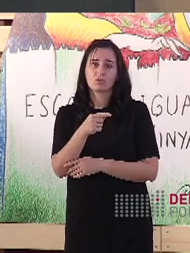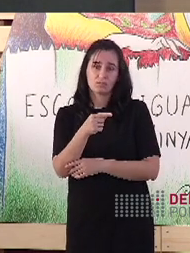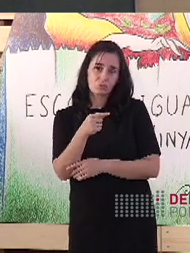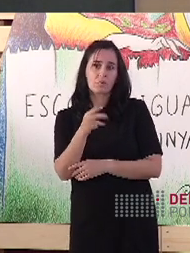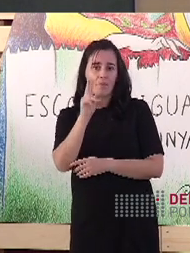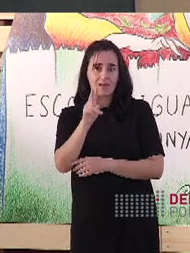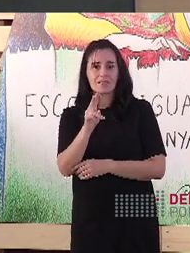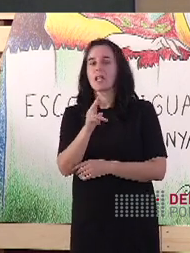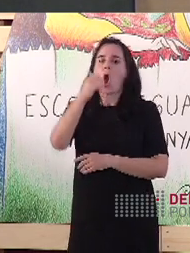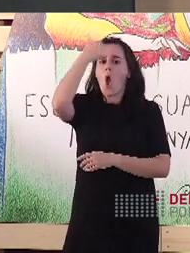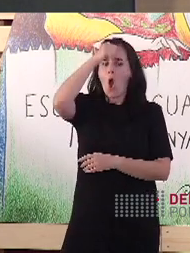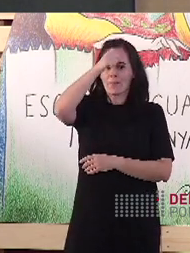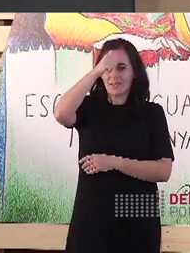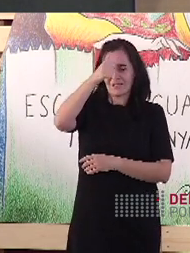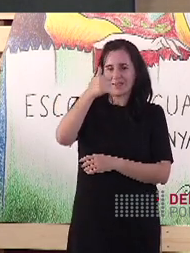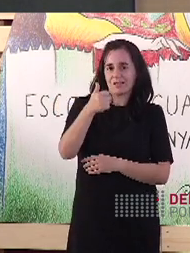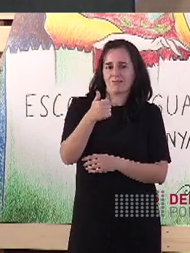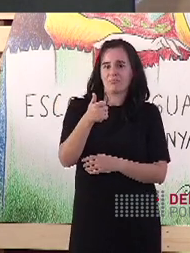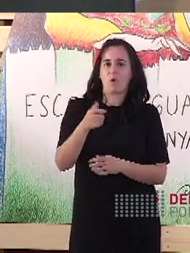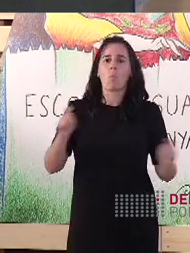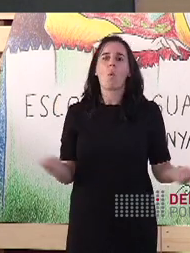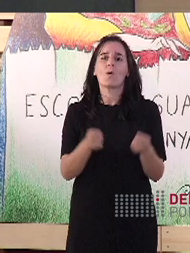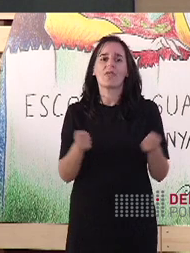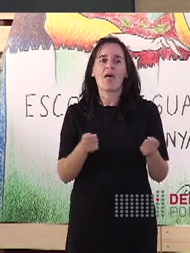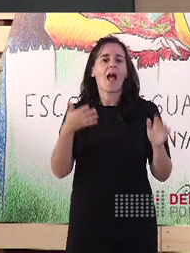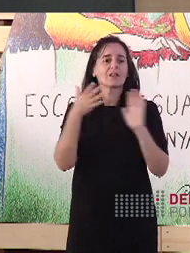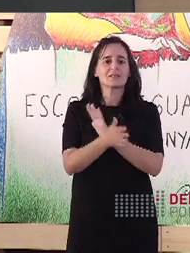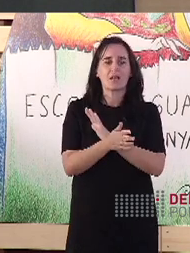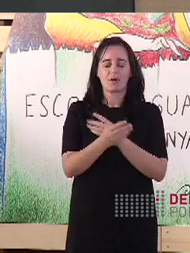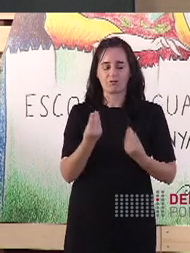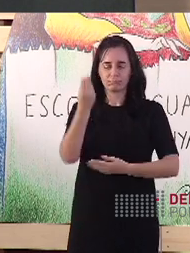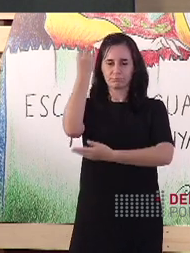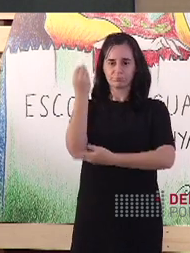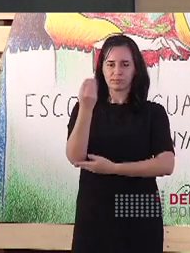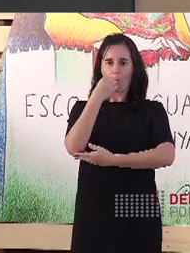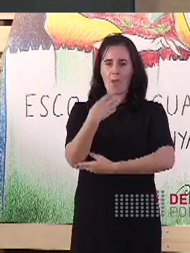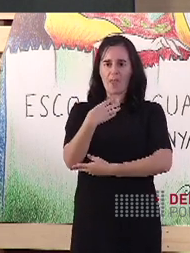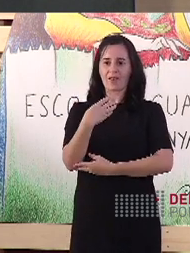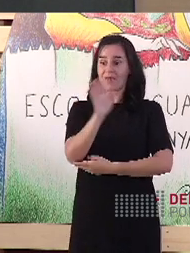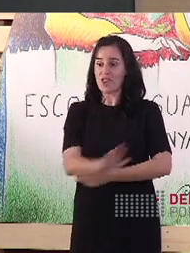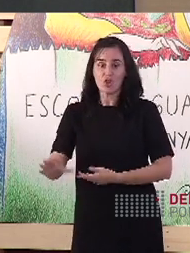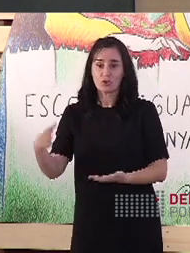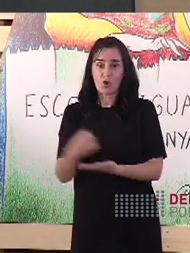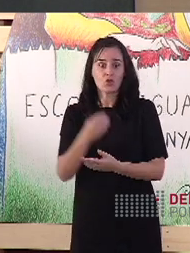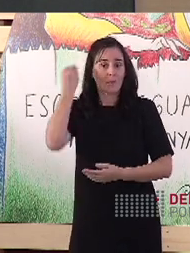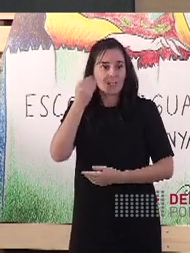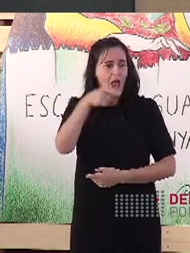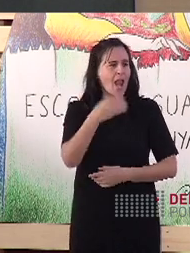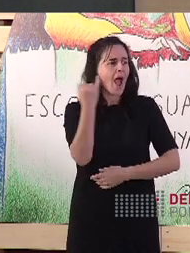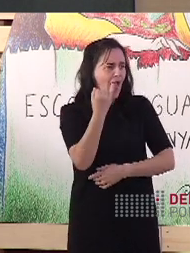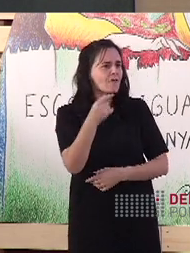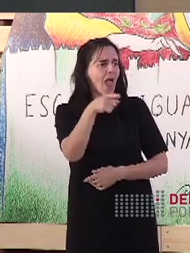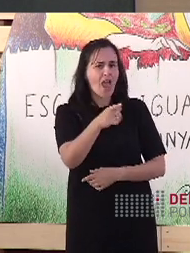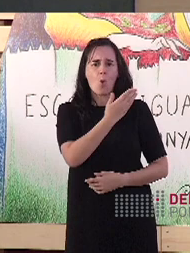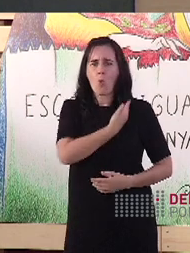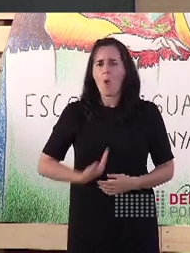de ellos, ¿no? Y ellos siempre en publicidad están bien plantados mirando al horizonte y todos los niños, es el jefe, es el dueño de una empresa, ha ido a la universidad. Y